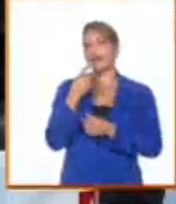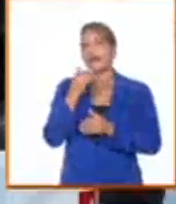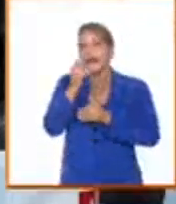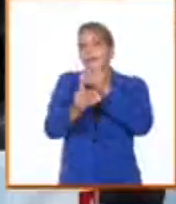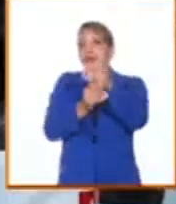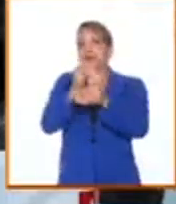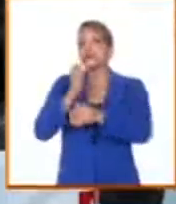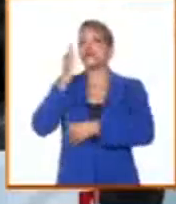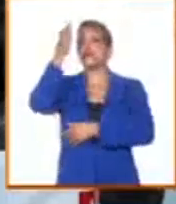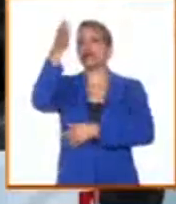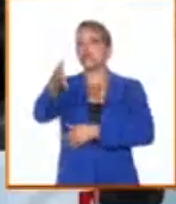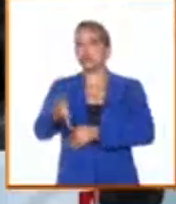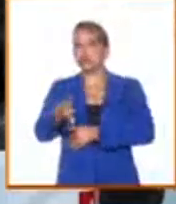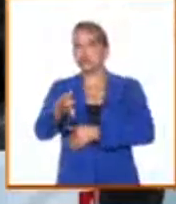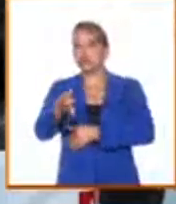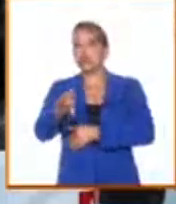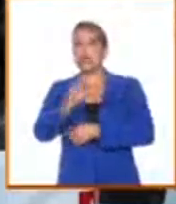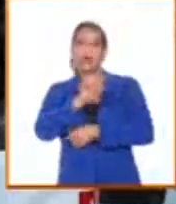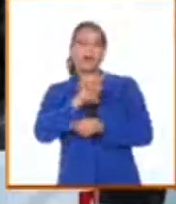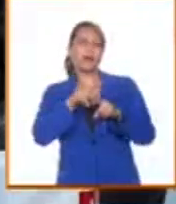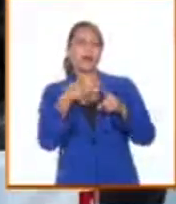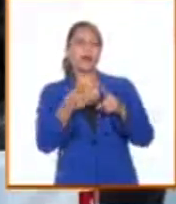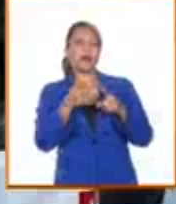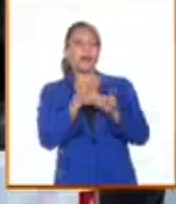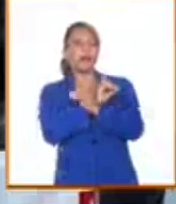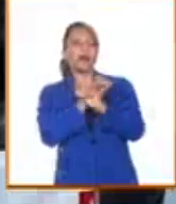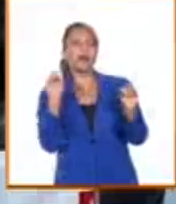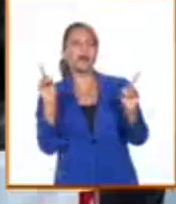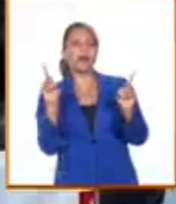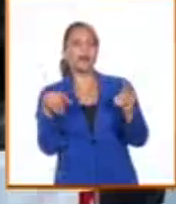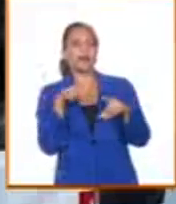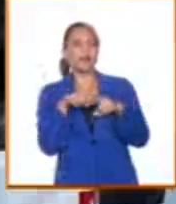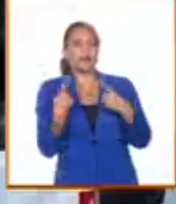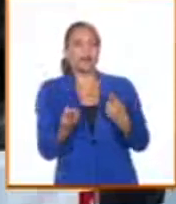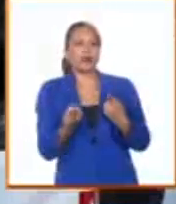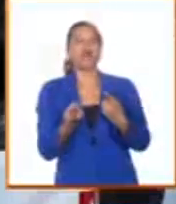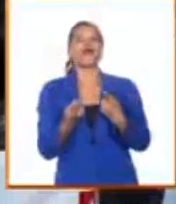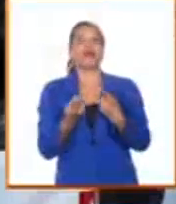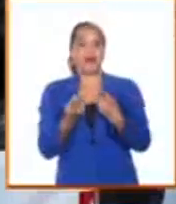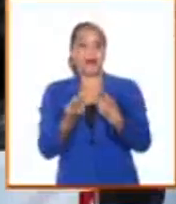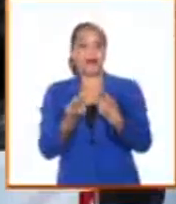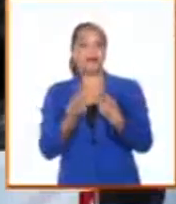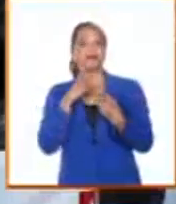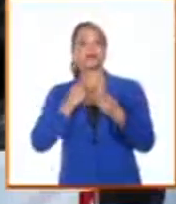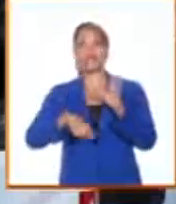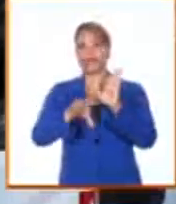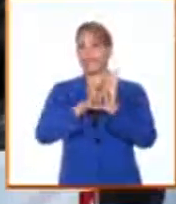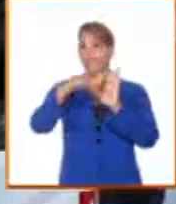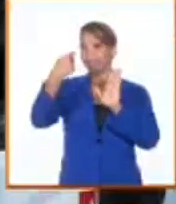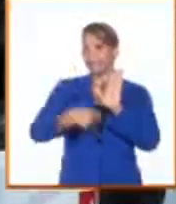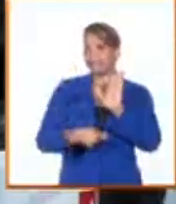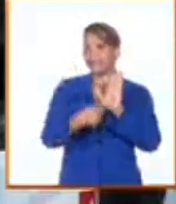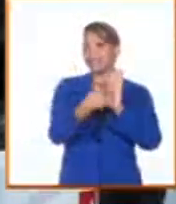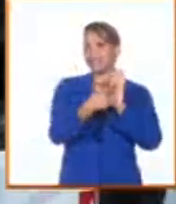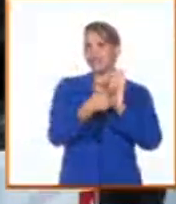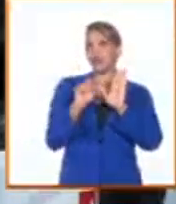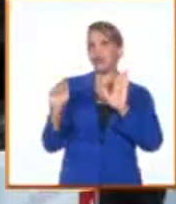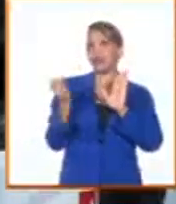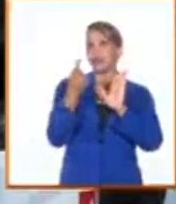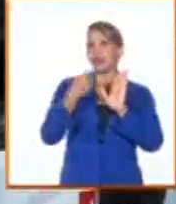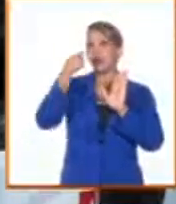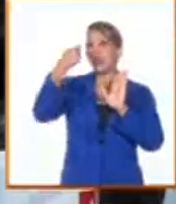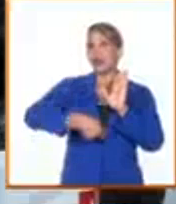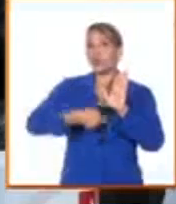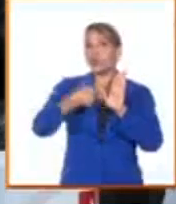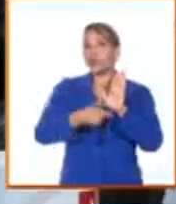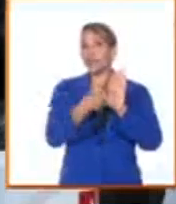hacia el futuro. ¿Y por qué es democrática en esa proyección? Porque estamos en presencia de una ley que, tal como uno de sus fundamentos jurídicos